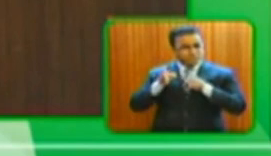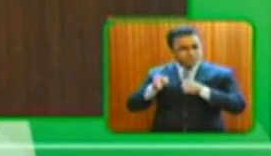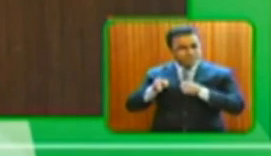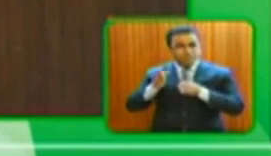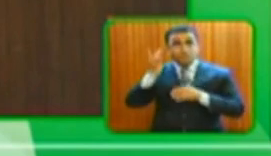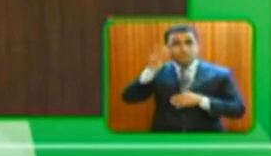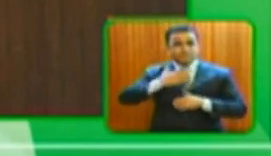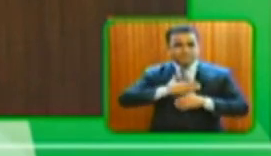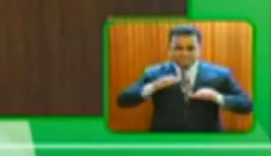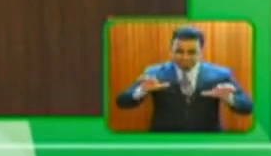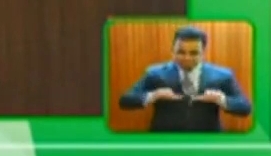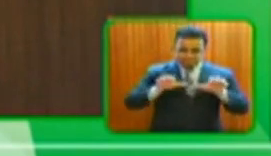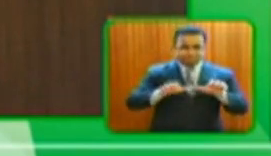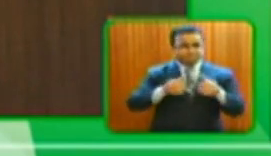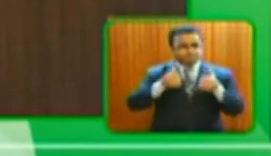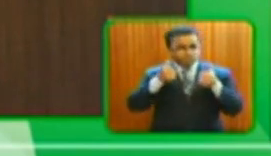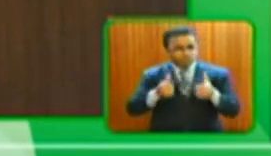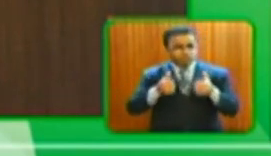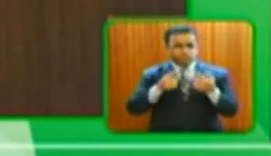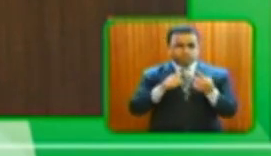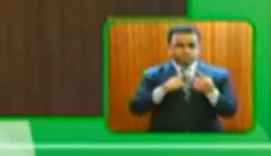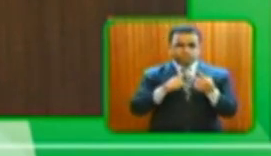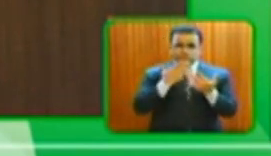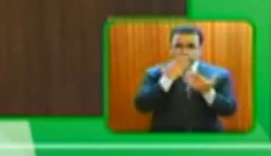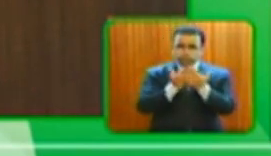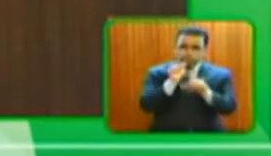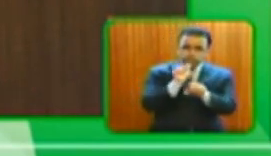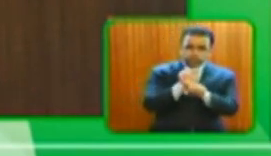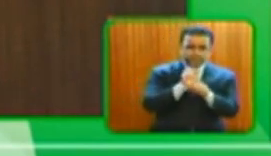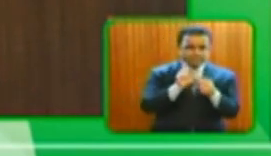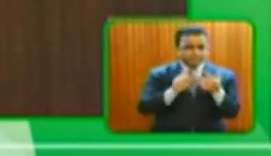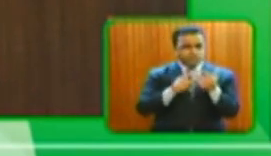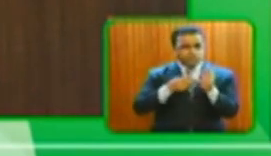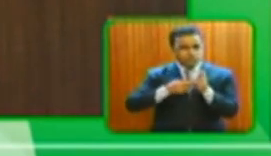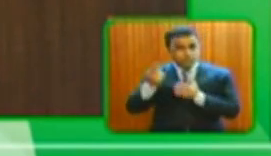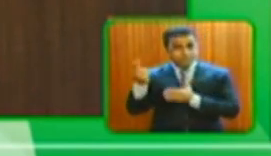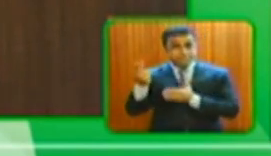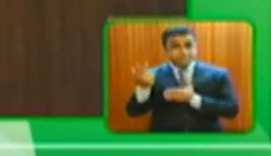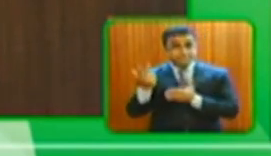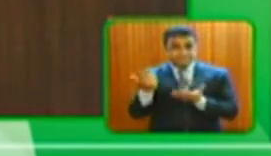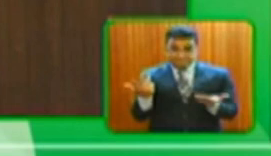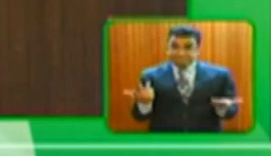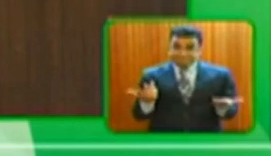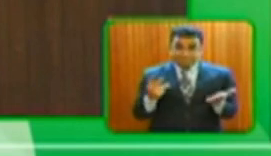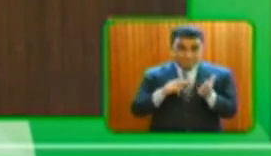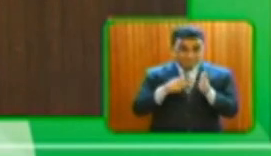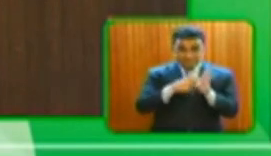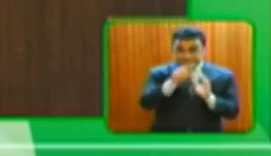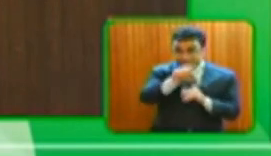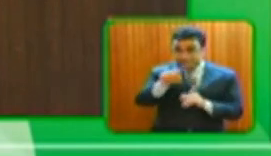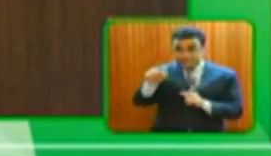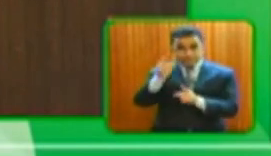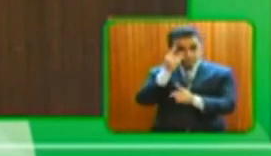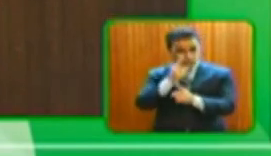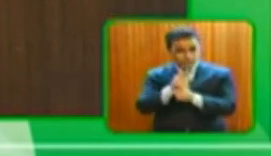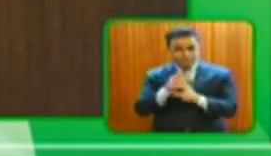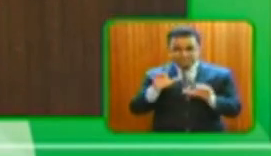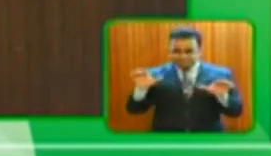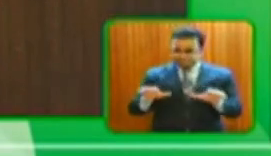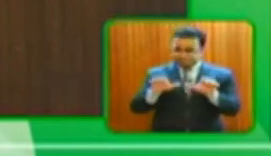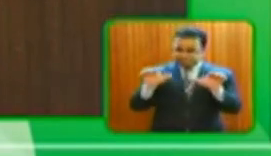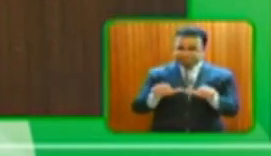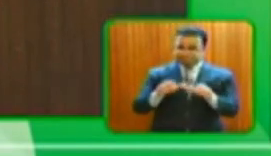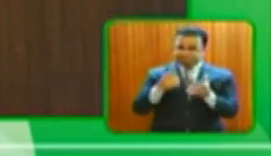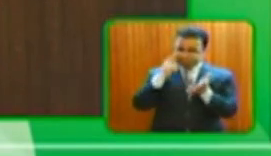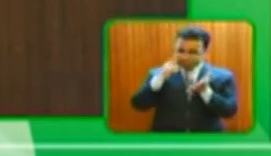el trabajo y la honestidad. Por eso es tan importante reconocer a aquellos ciudadanos y ciudadanas que son